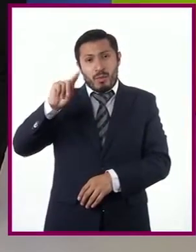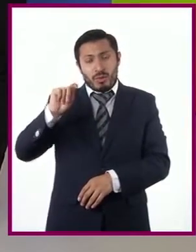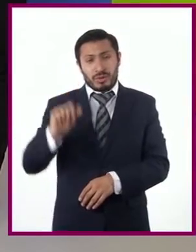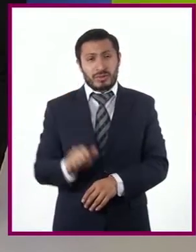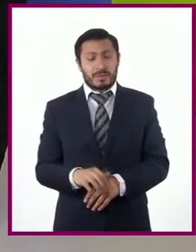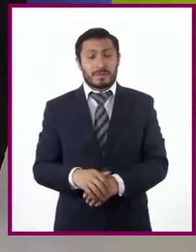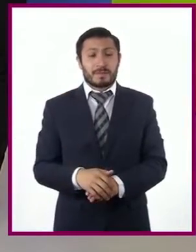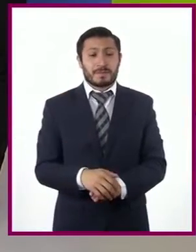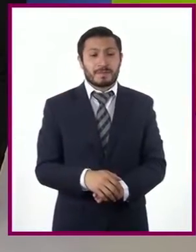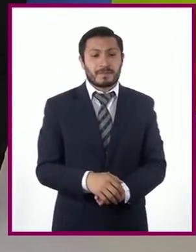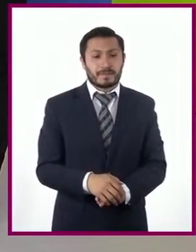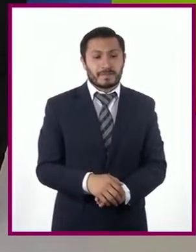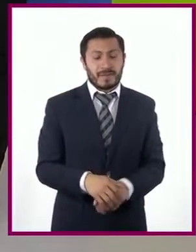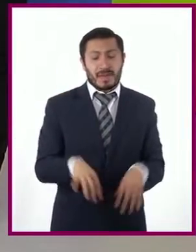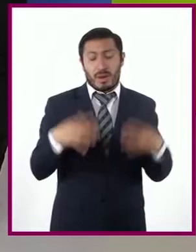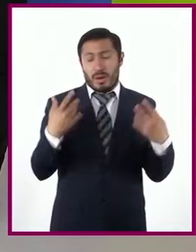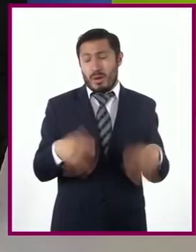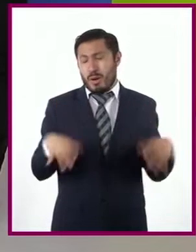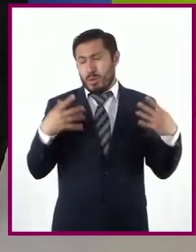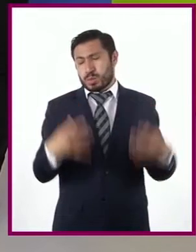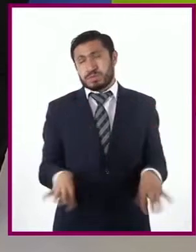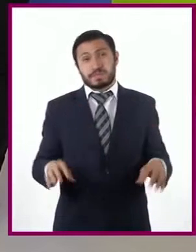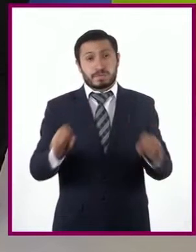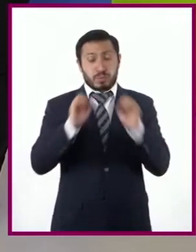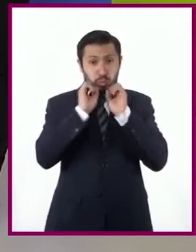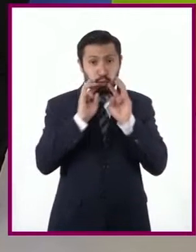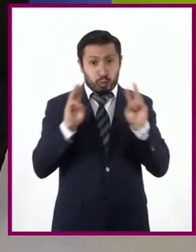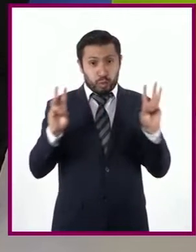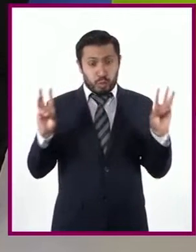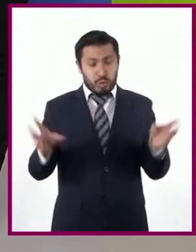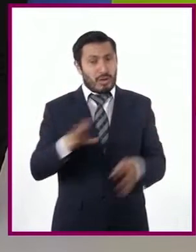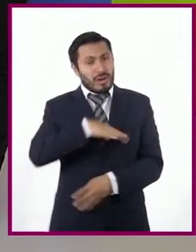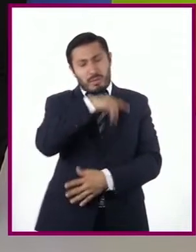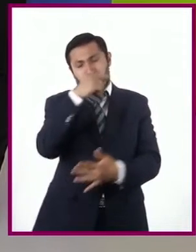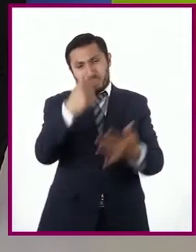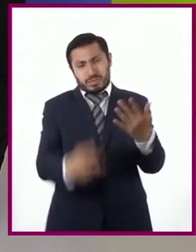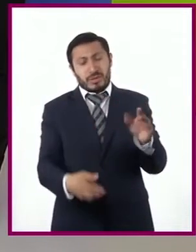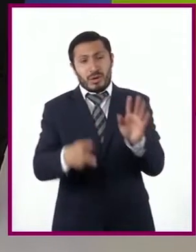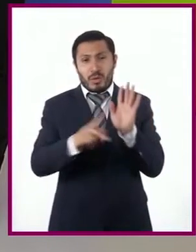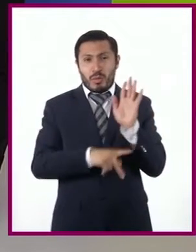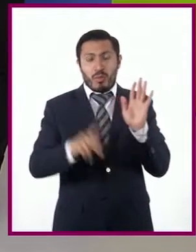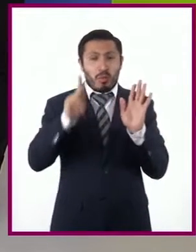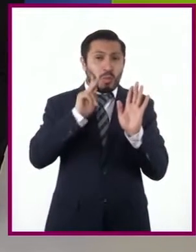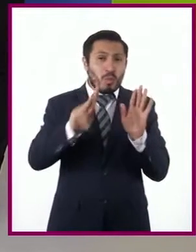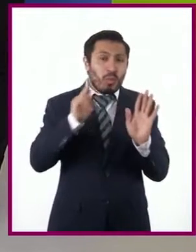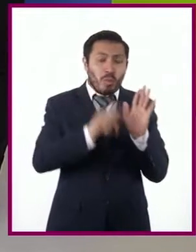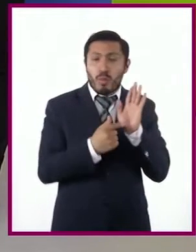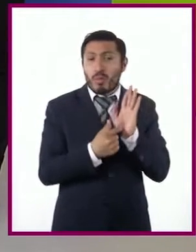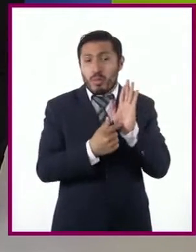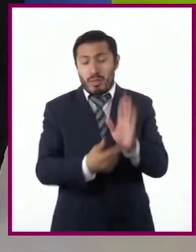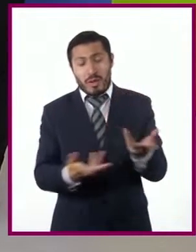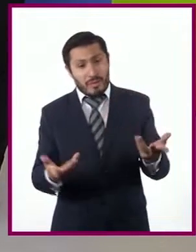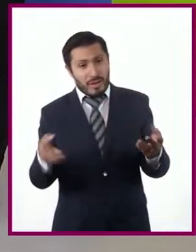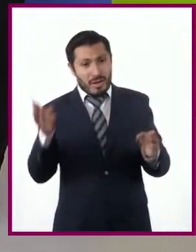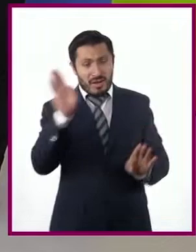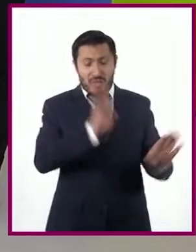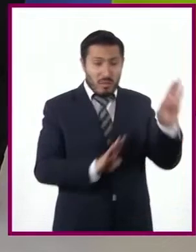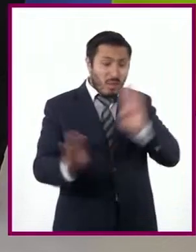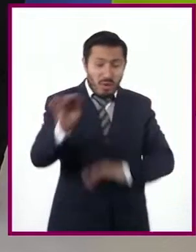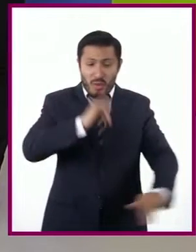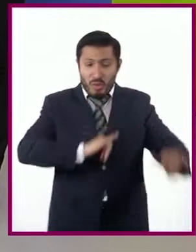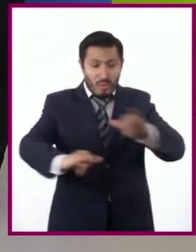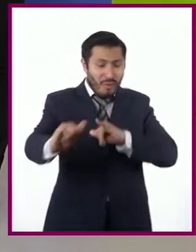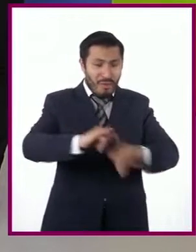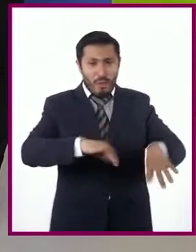Impresionante, ¿cierto? Existen varias pruebas que respaldan la evolución de las especies, como biogeográficas,